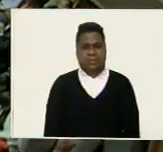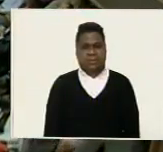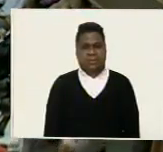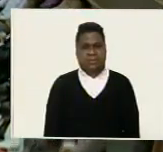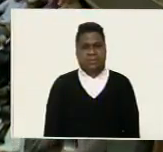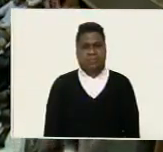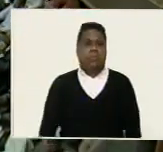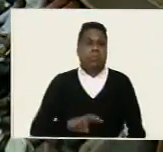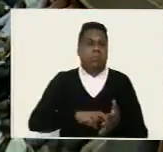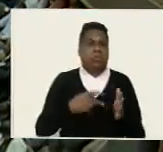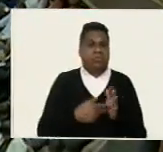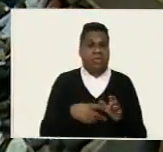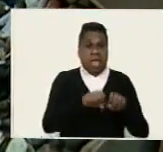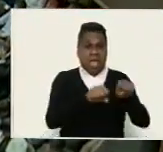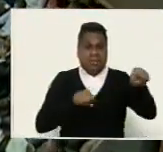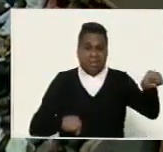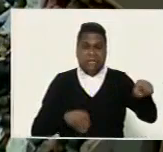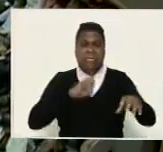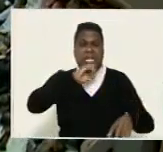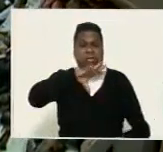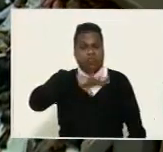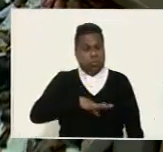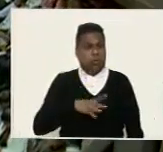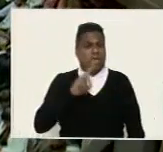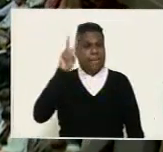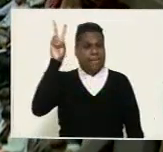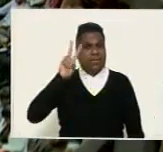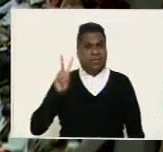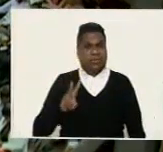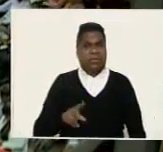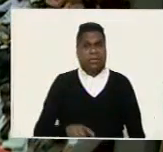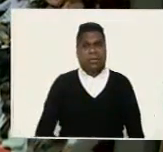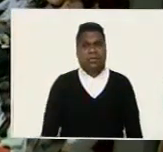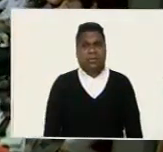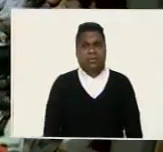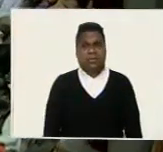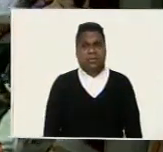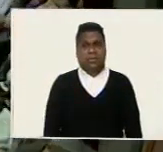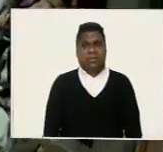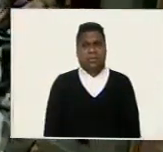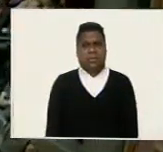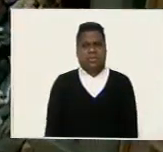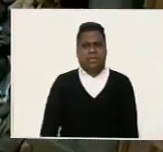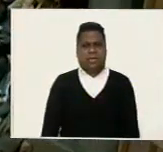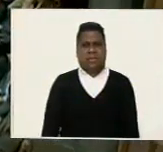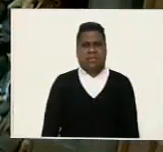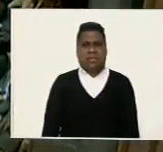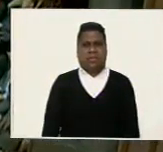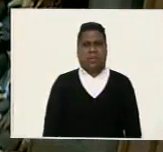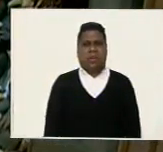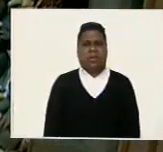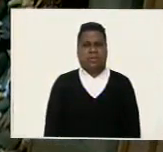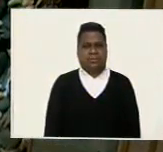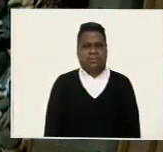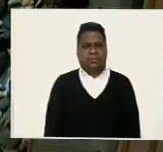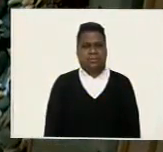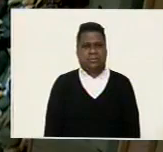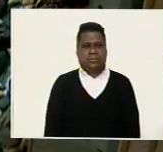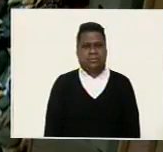Quiere decir que el Táchira está incorporado en la historia, es parte íncita de la historia del Correo del Orinoco.